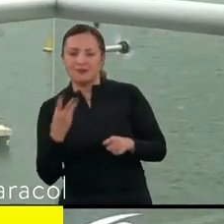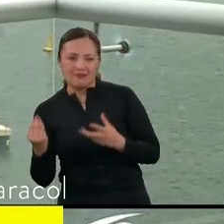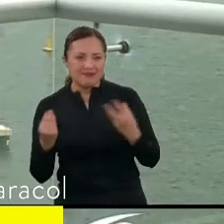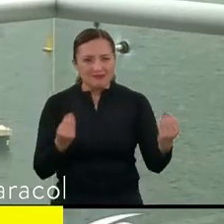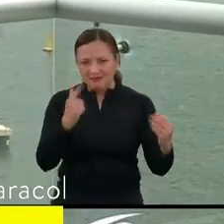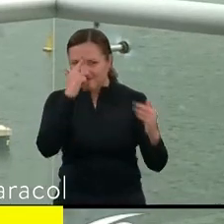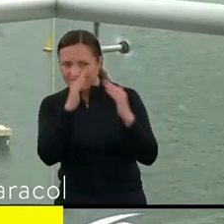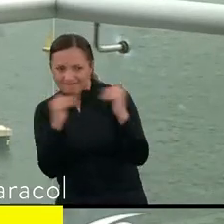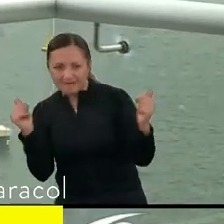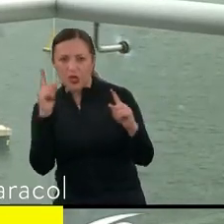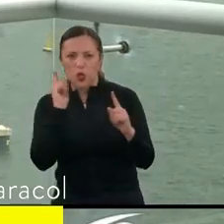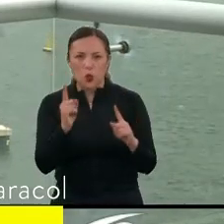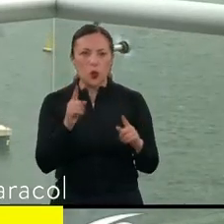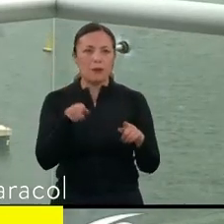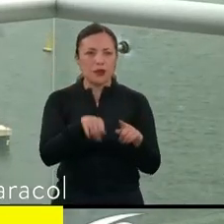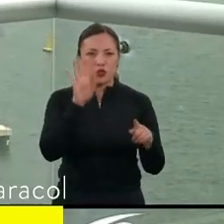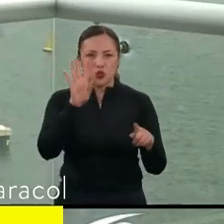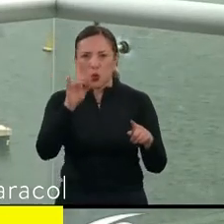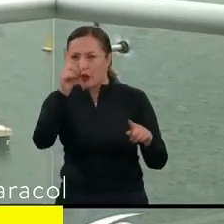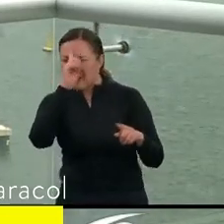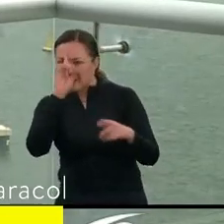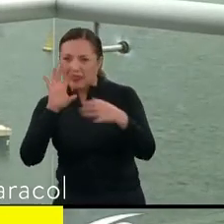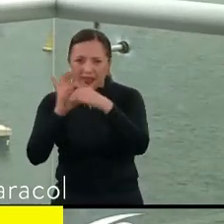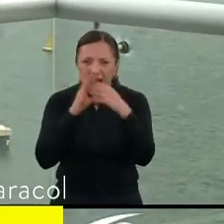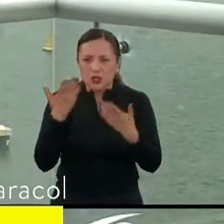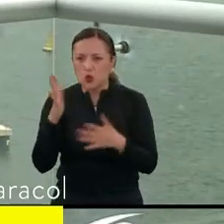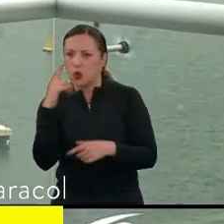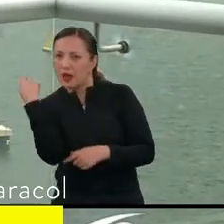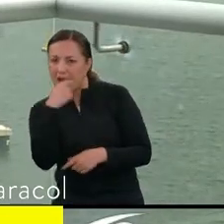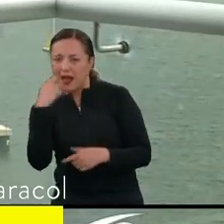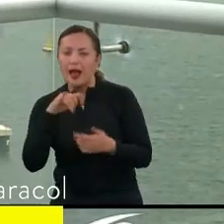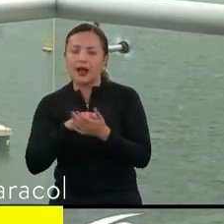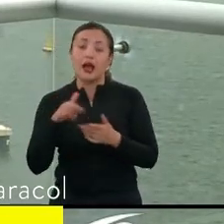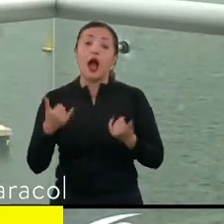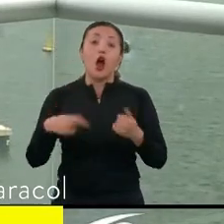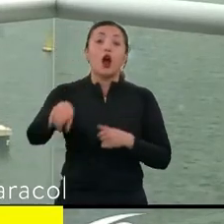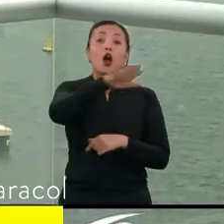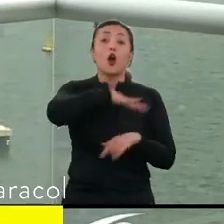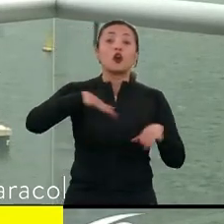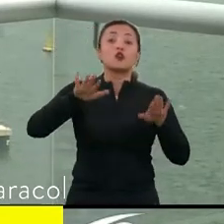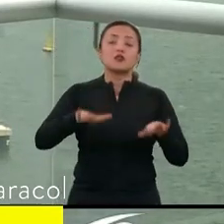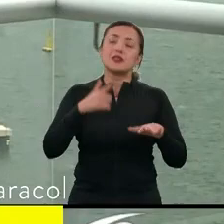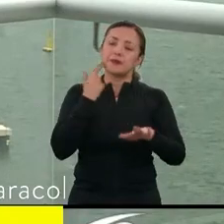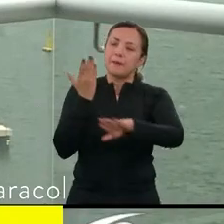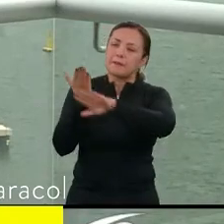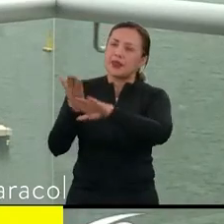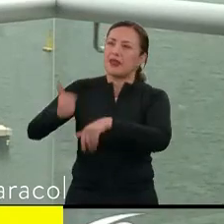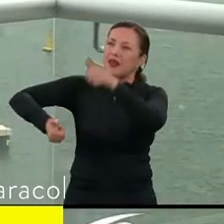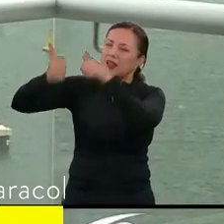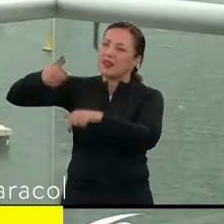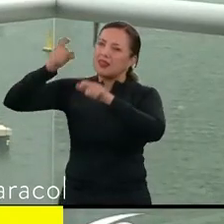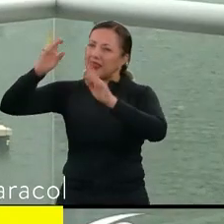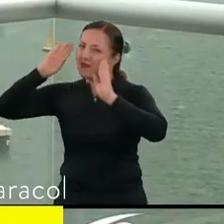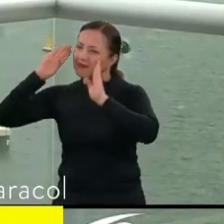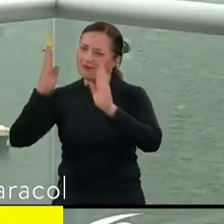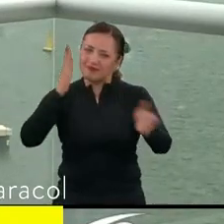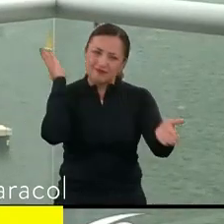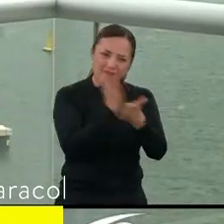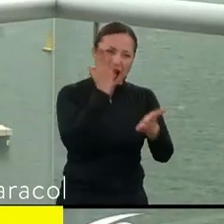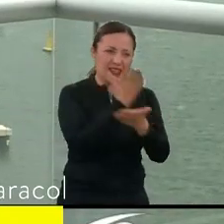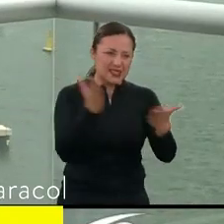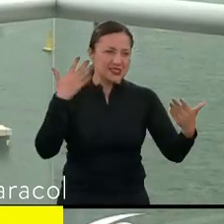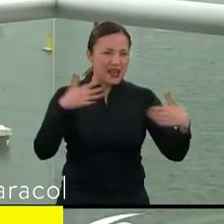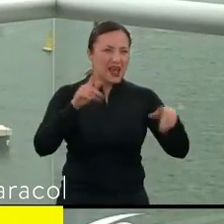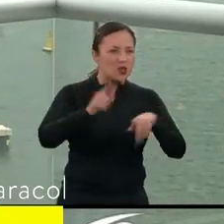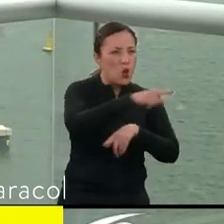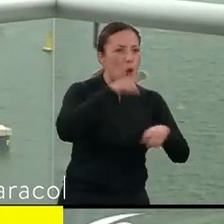criminales dedicadas al microtráfico. La comunidad le está pidiendo a las autoridades acciones contundentes contra estos hechos de